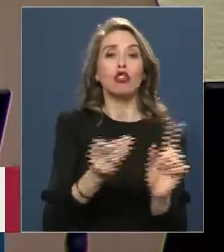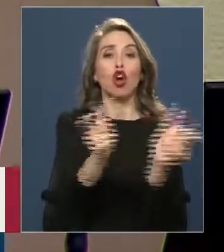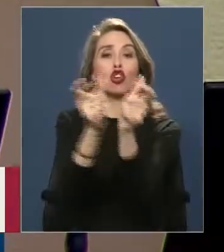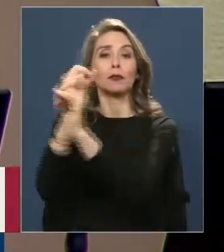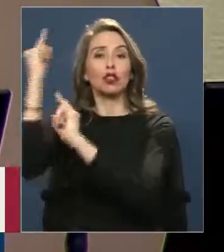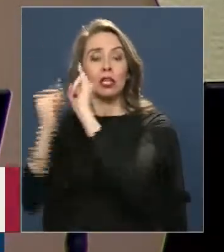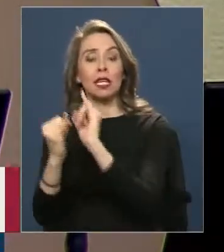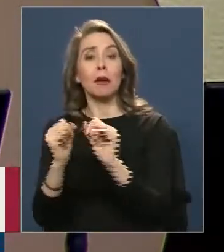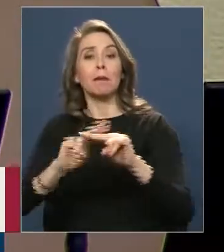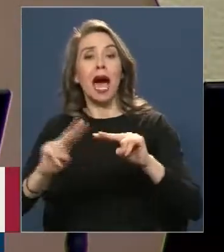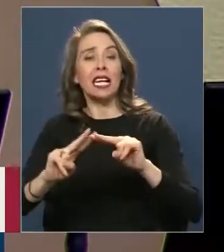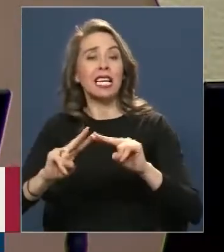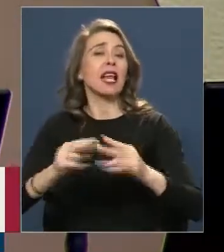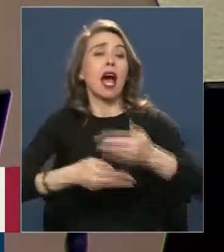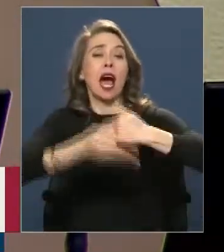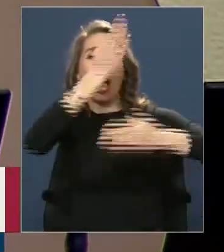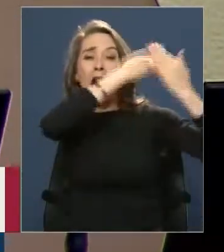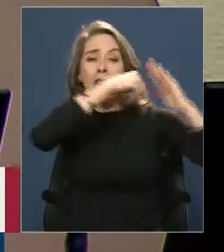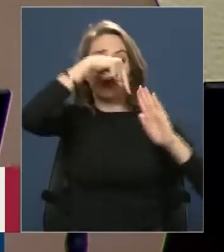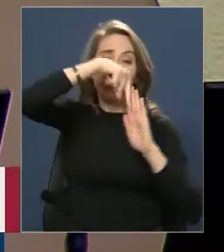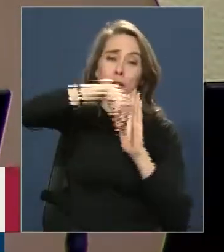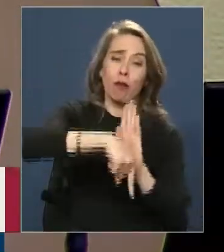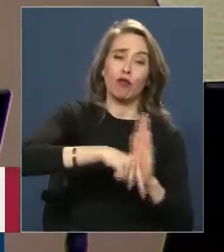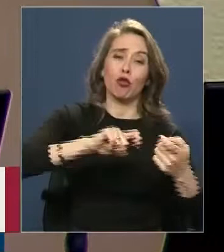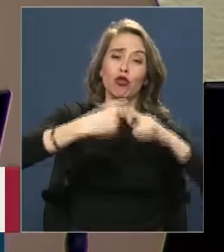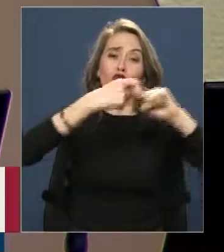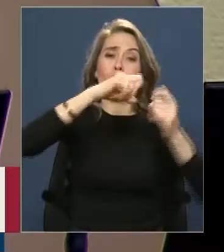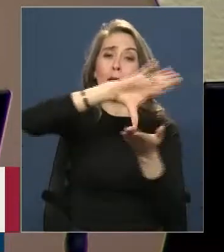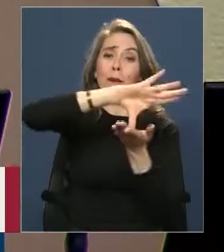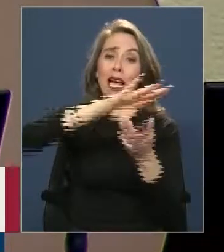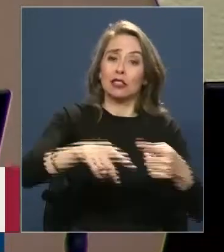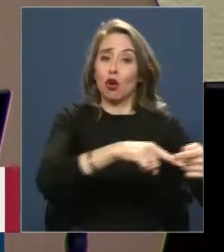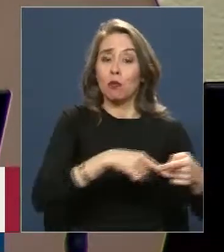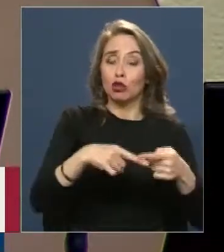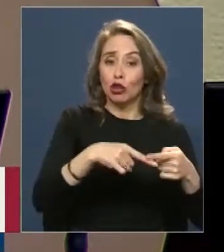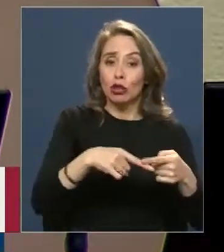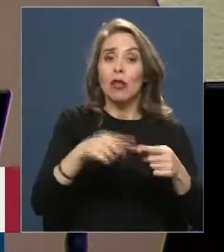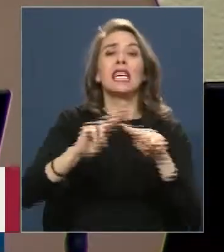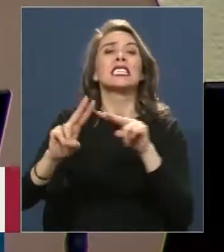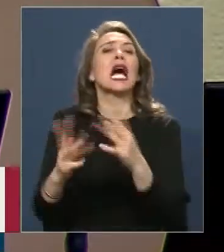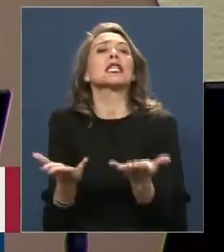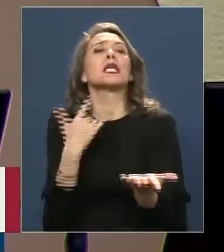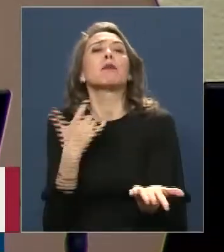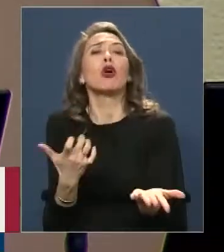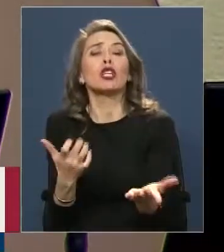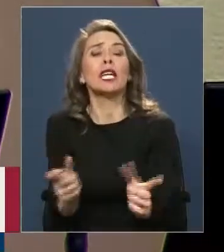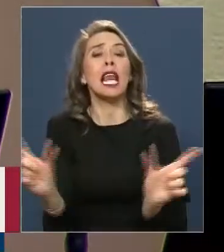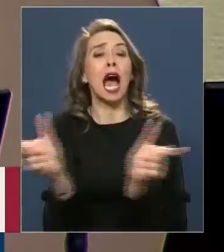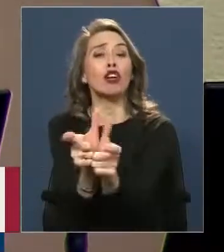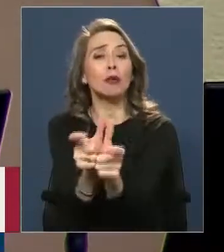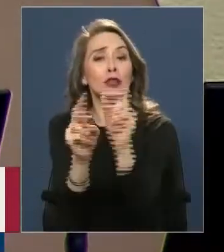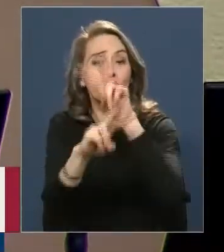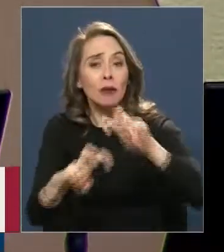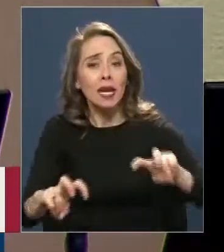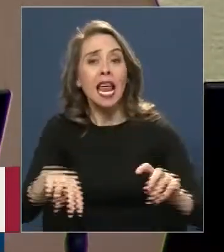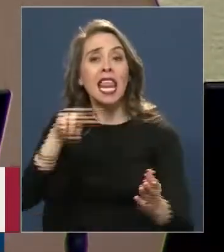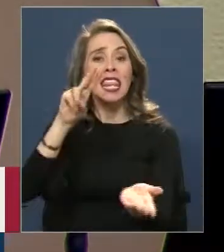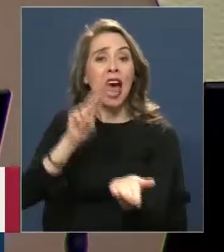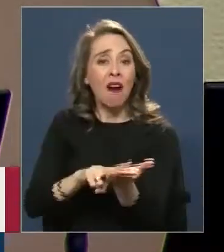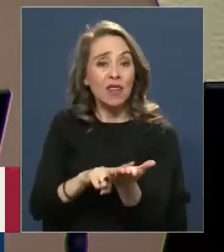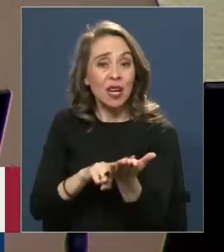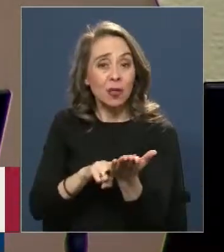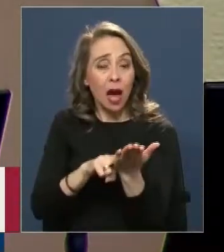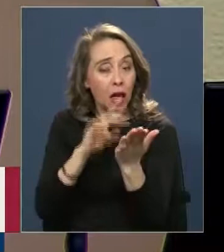para reparar conflictos profundos que tienen las sociedades, se realizan porque se entiende que la verdad en sí misma ya es un acto